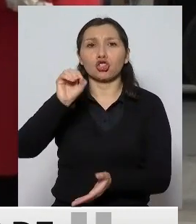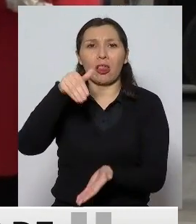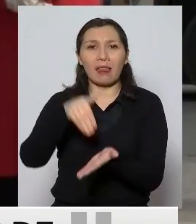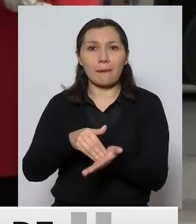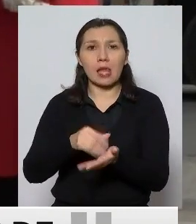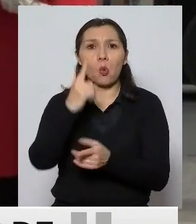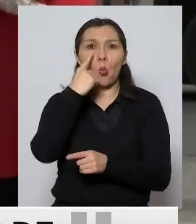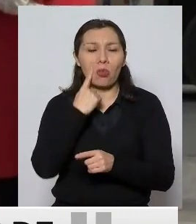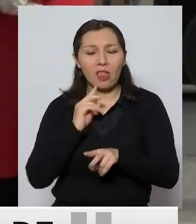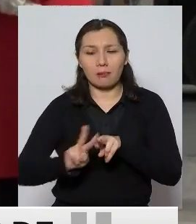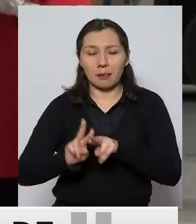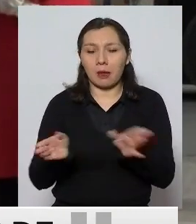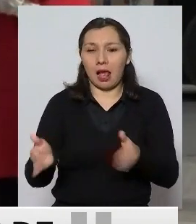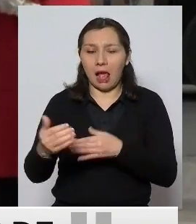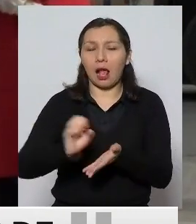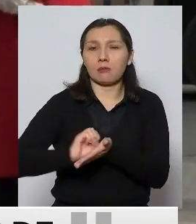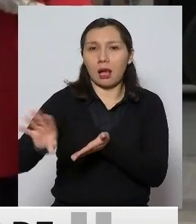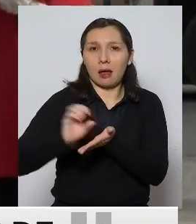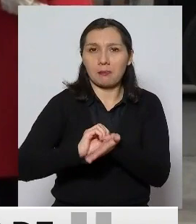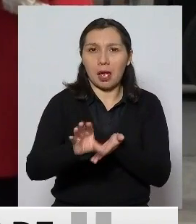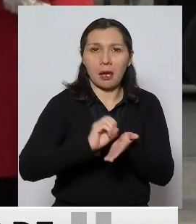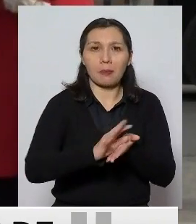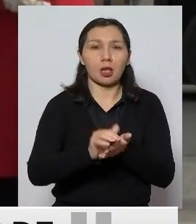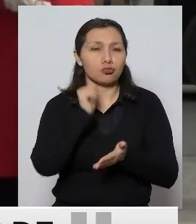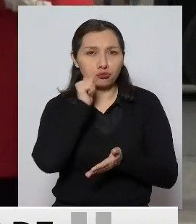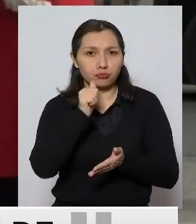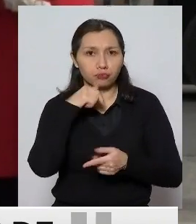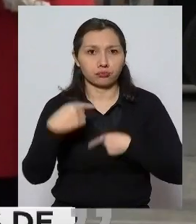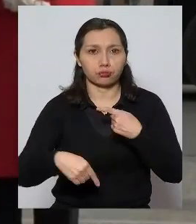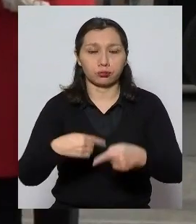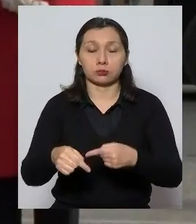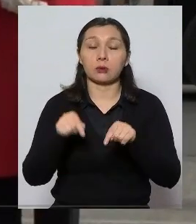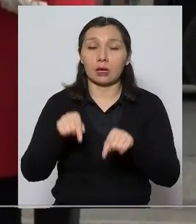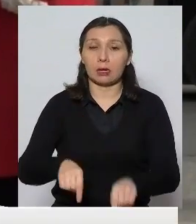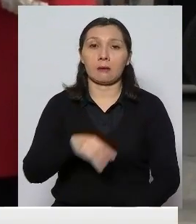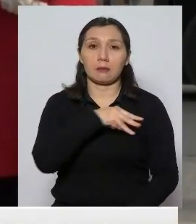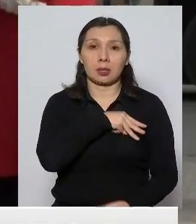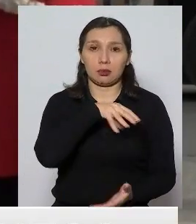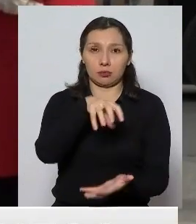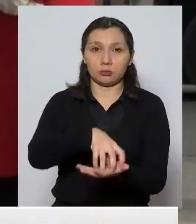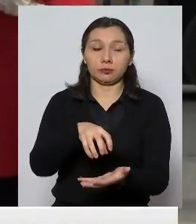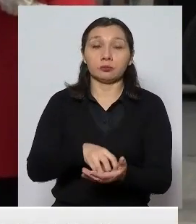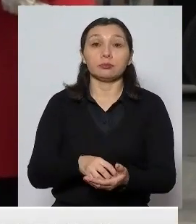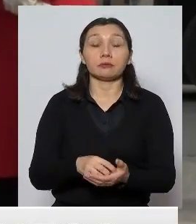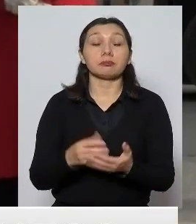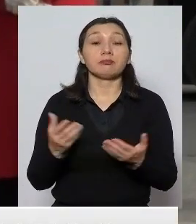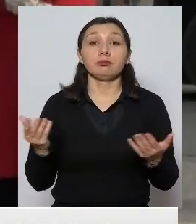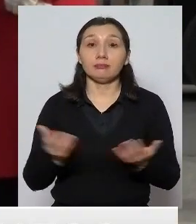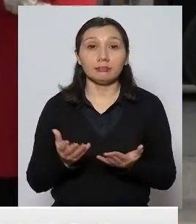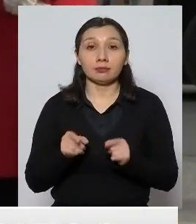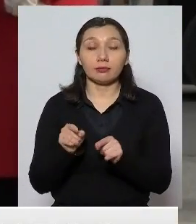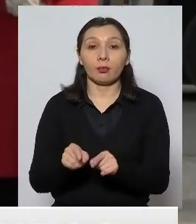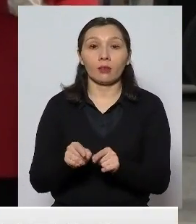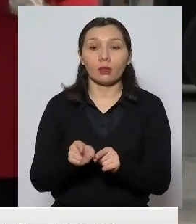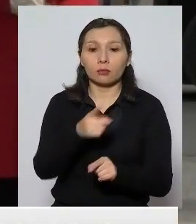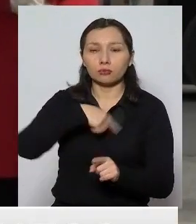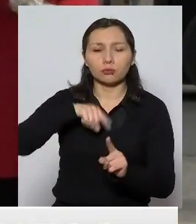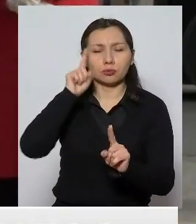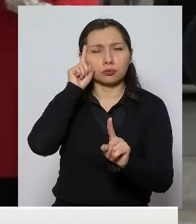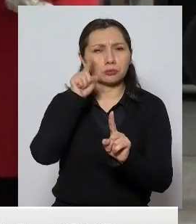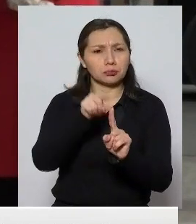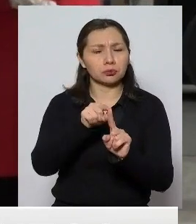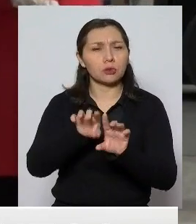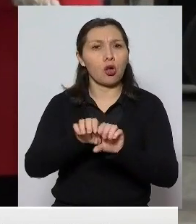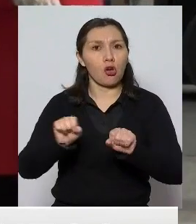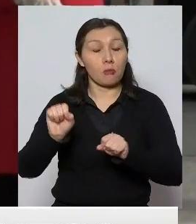80.000 las canastas diarias que se distribuyen en la región metropolitana. De forma tal que nos hemos fijado un